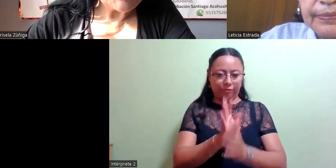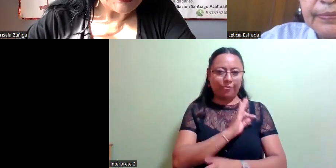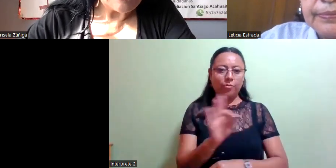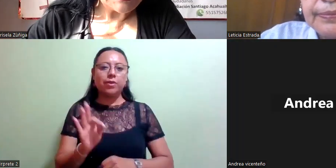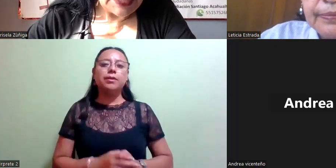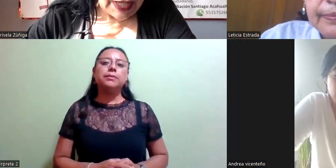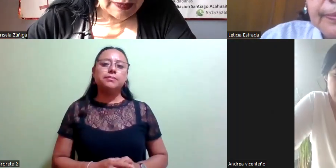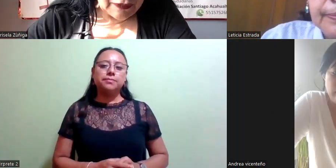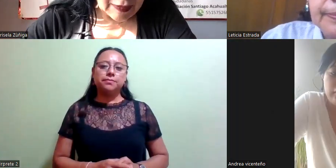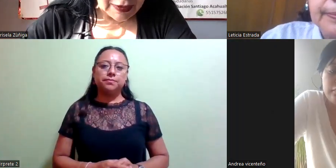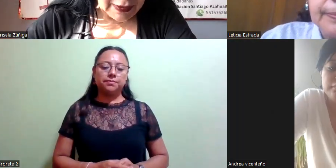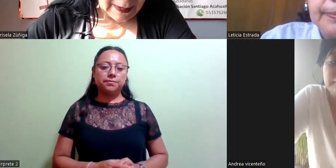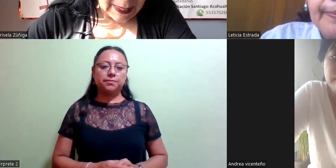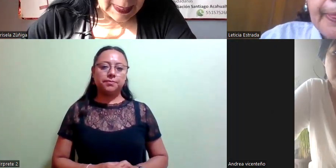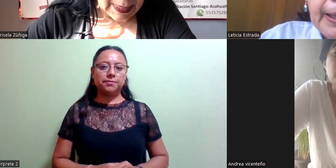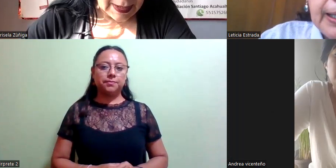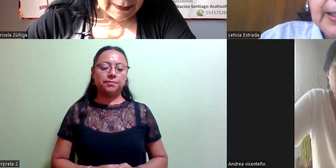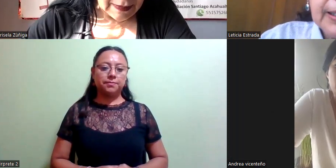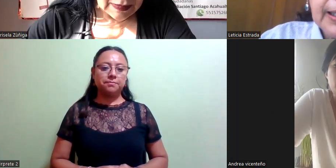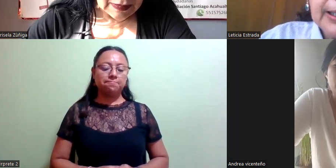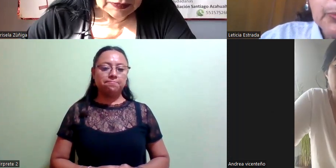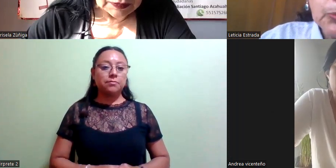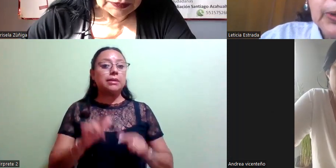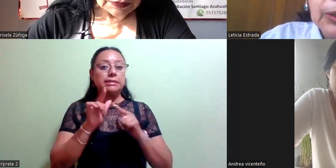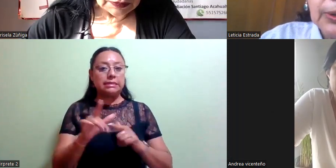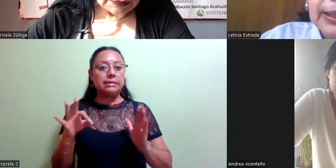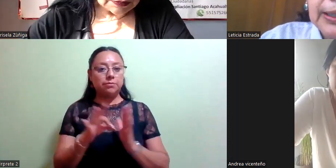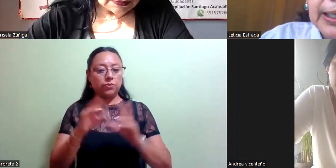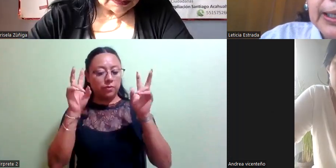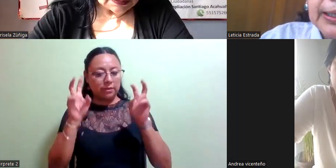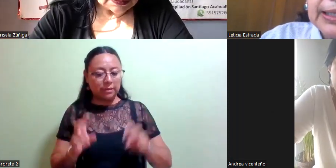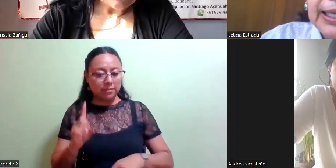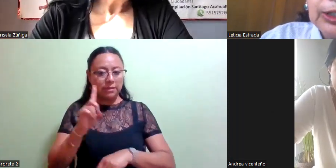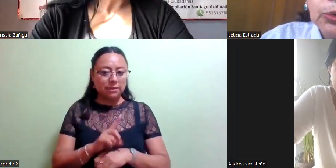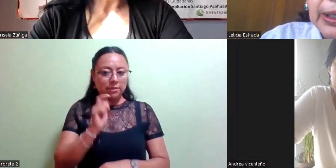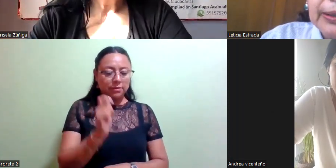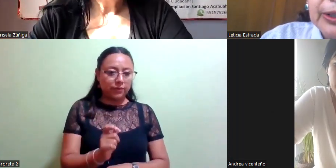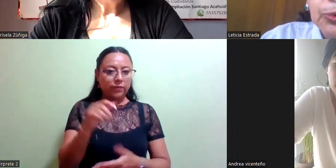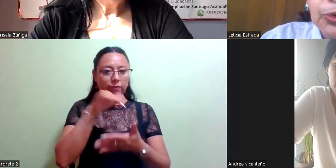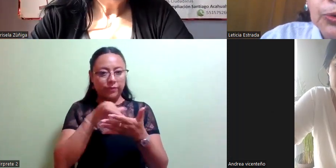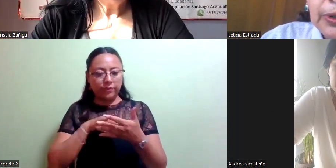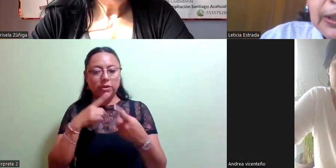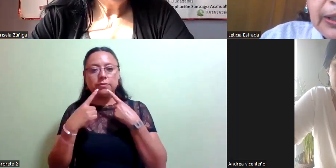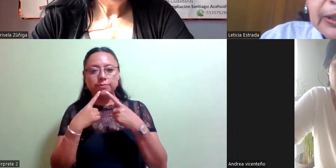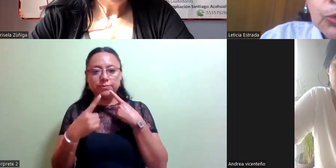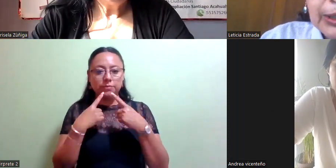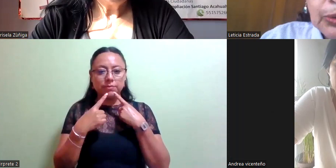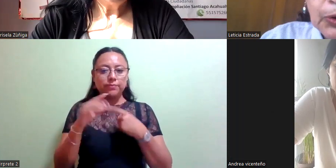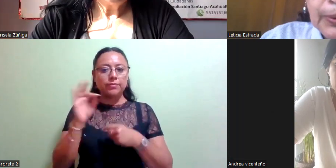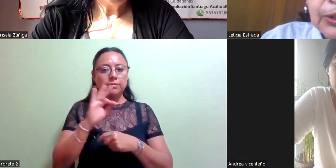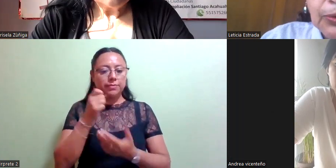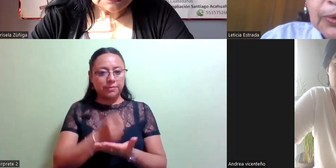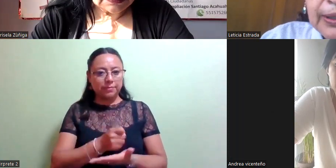siguiente punto del orden del día, por favor? El siguiente punto del orden del día es la lectura, discusión y en su